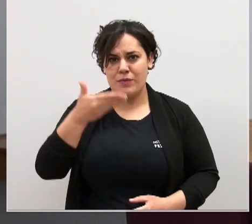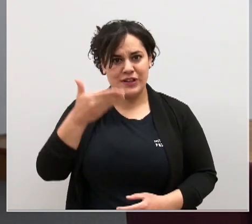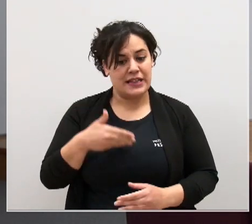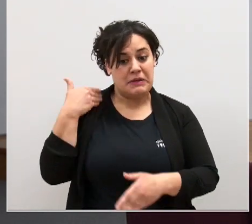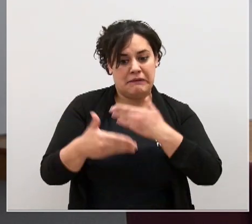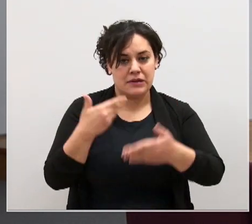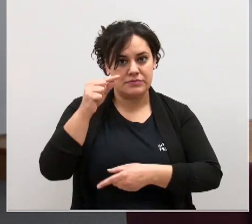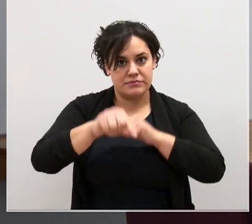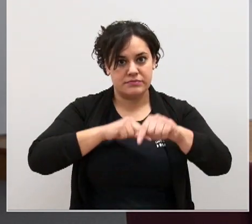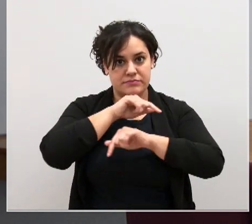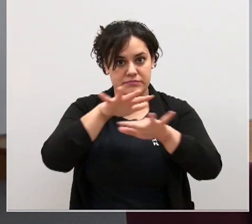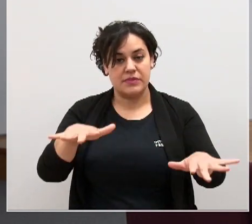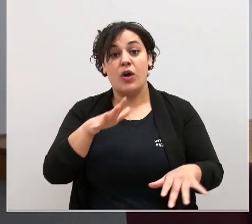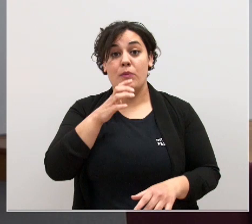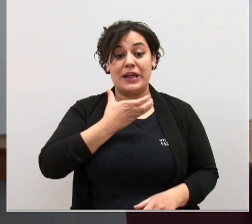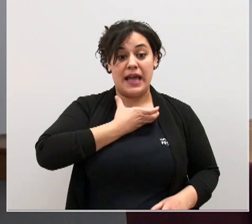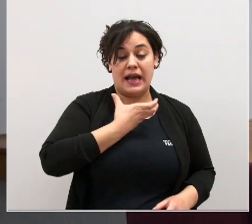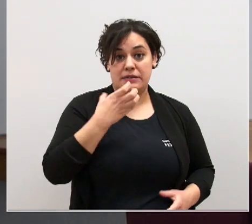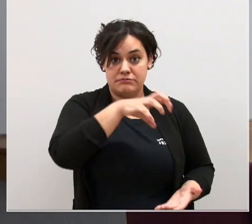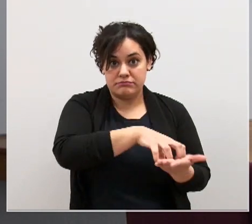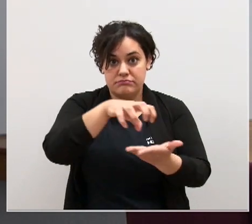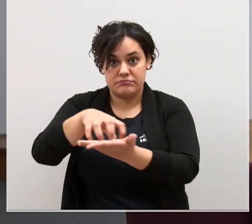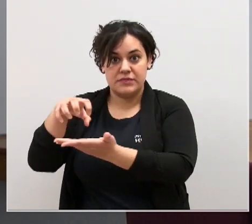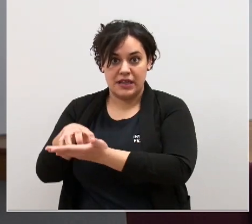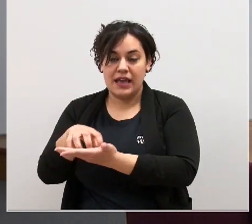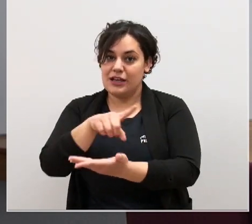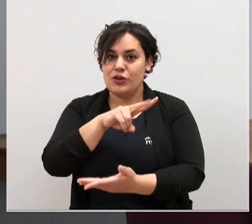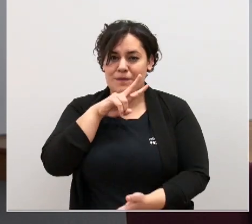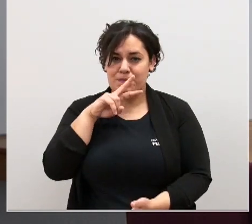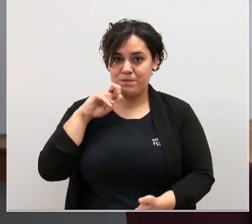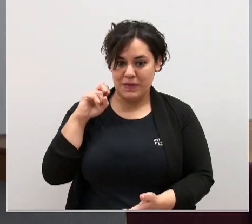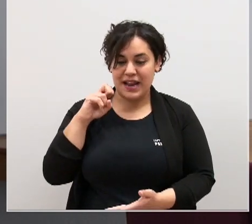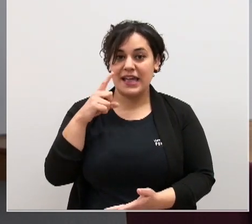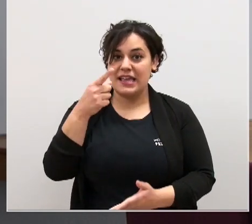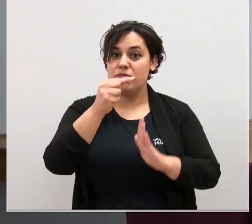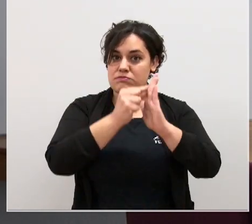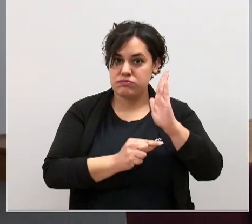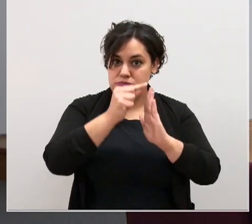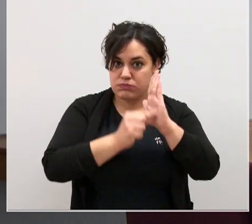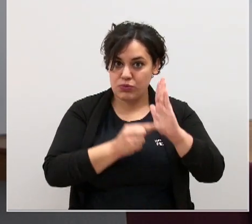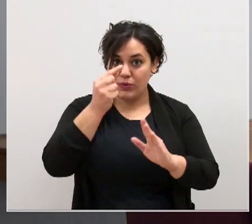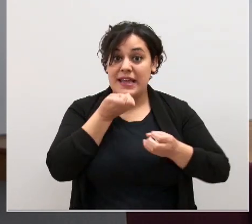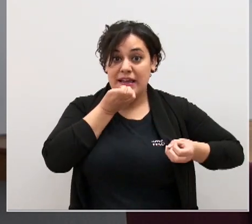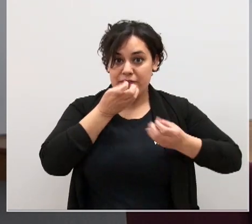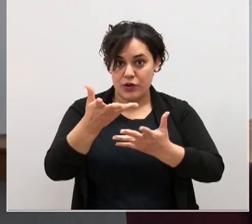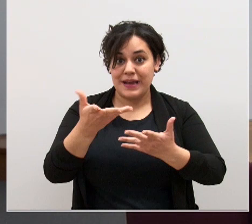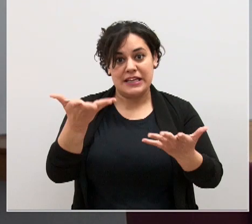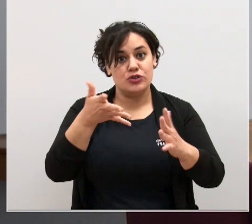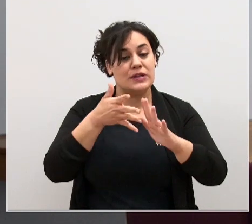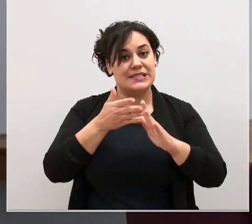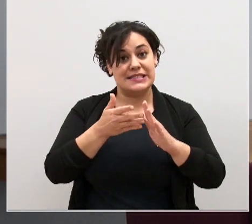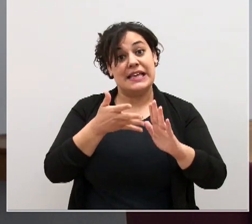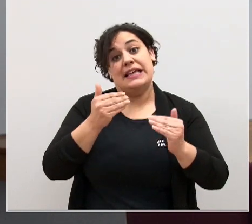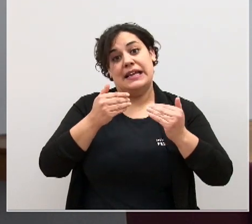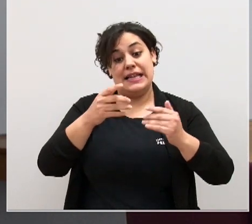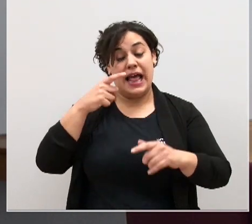administraciones más cercanas a los ciudadanos, los auténticos valedores del cumplimiento de las medidas puestas en marcha, de las que depende nuestra seguridad